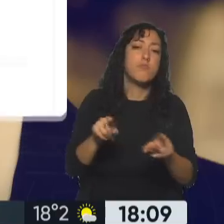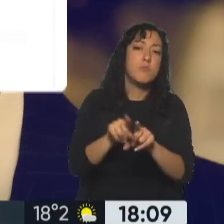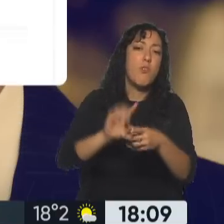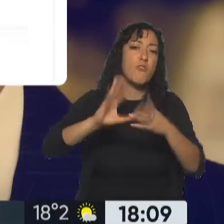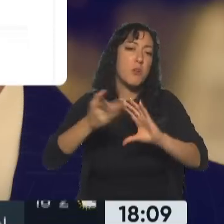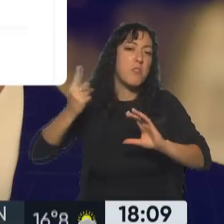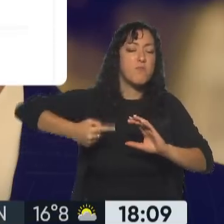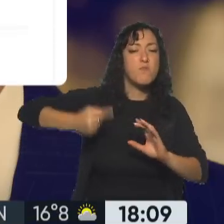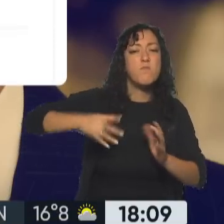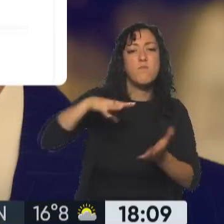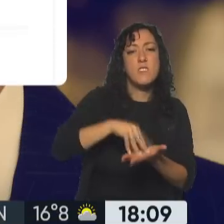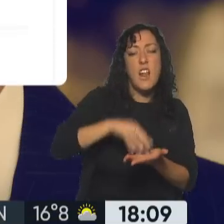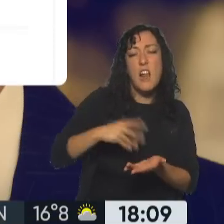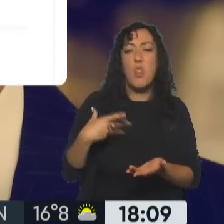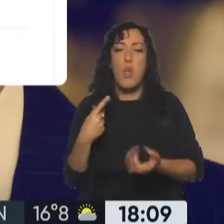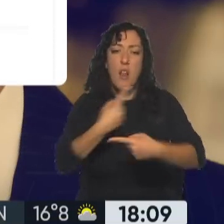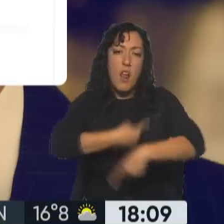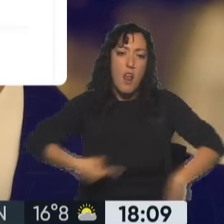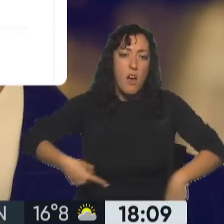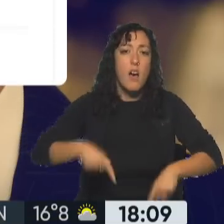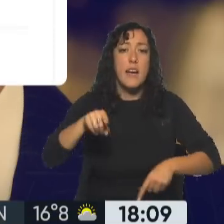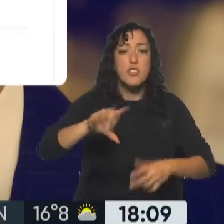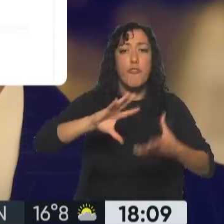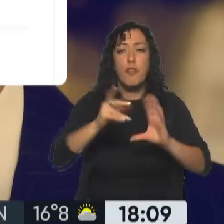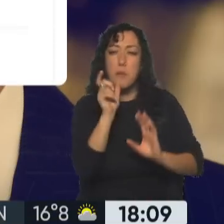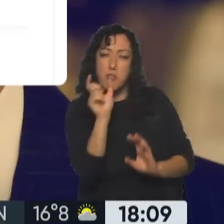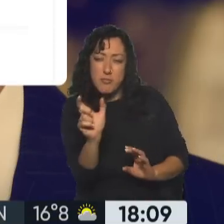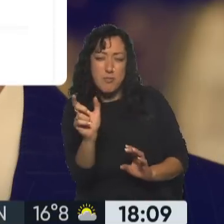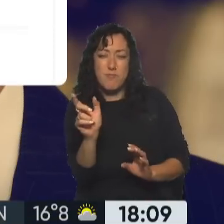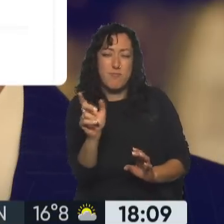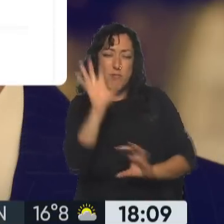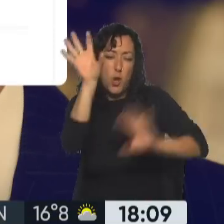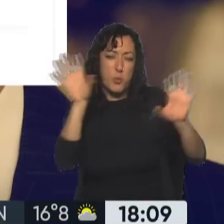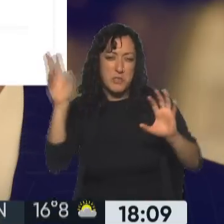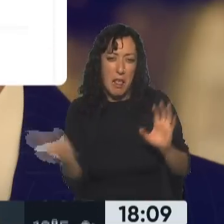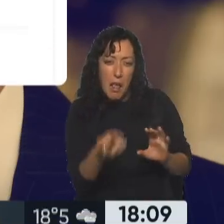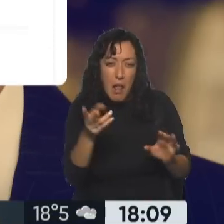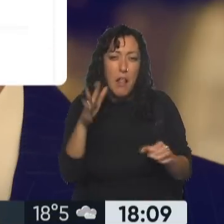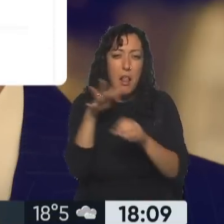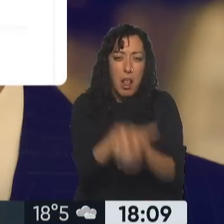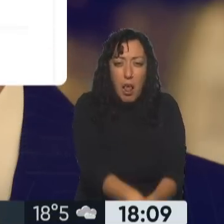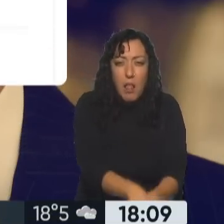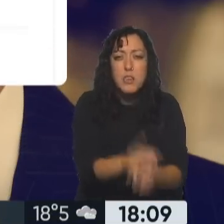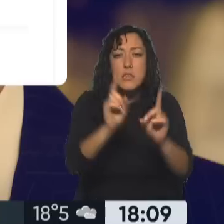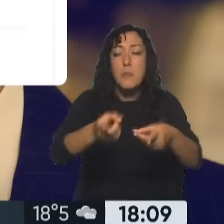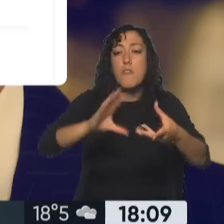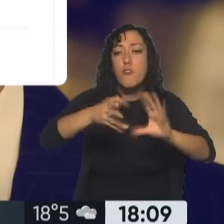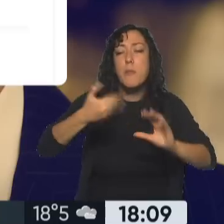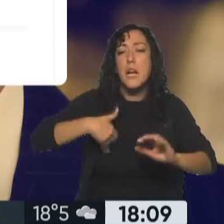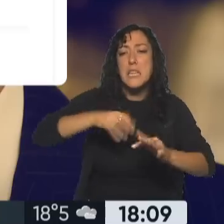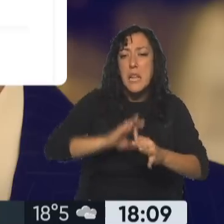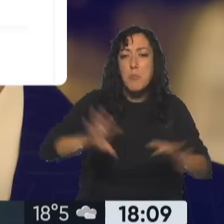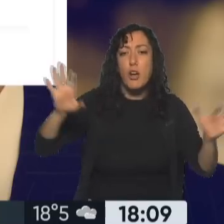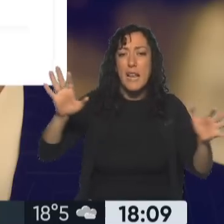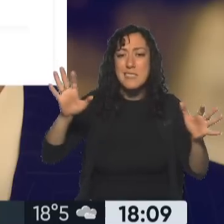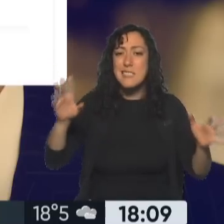feudal. Y continúa. Este es un concepto absolutamente despectivo hacia las provincias de nuestra patria y hacia la esencia de la democracia argentina que